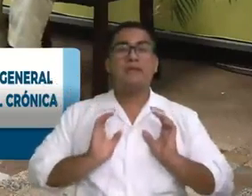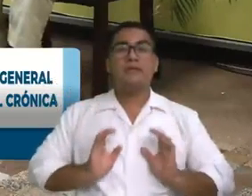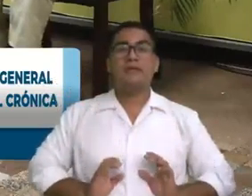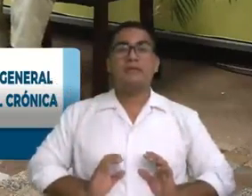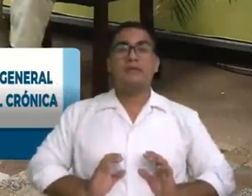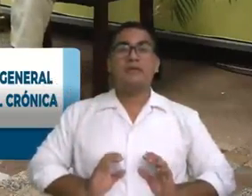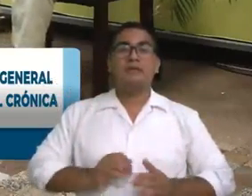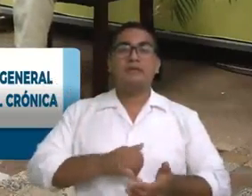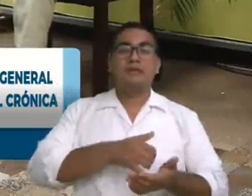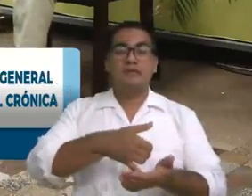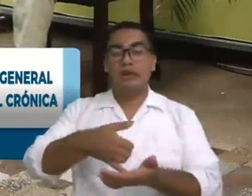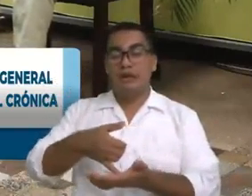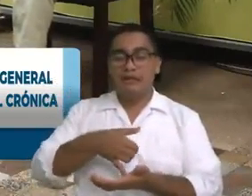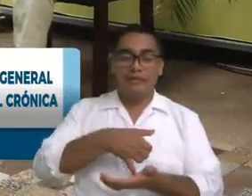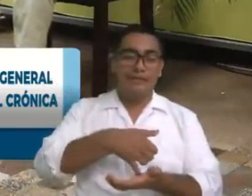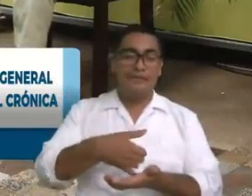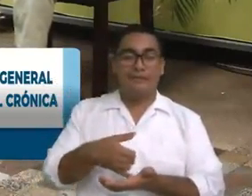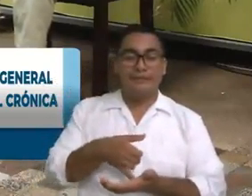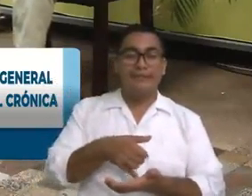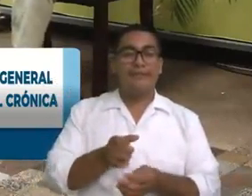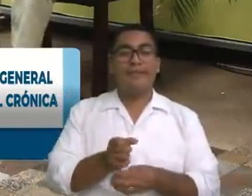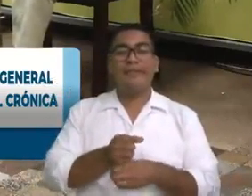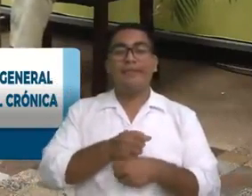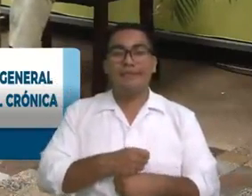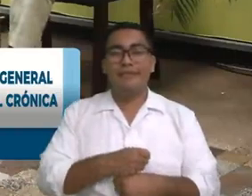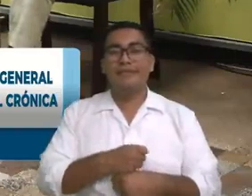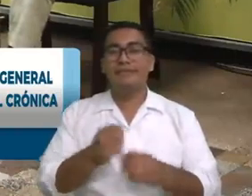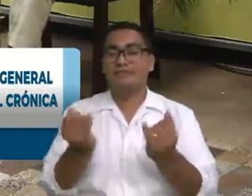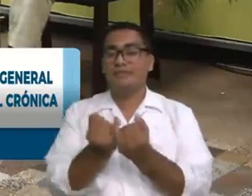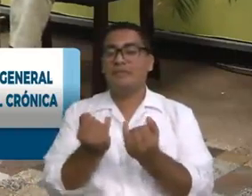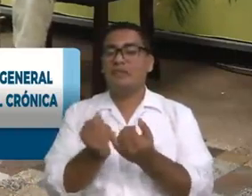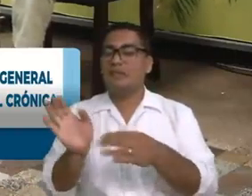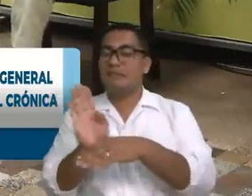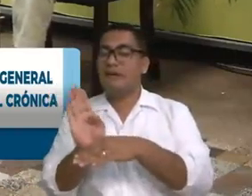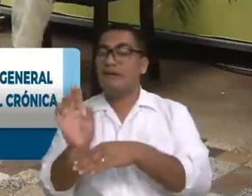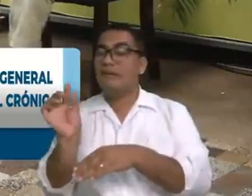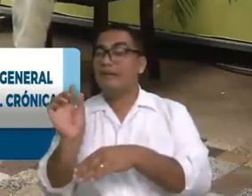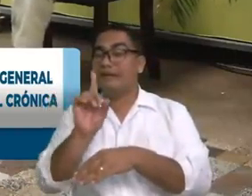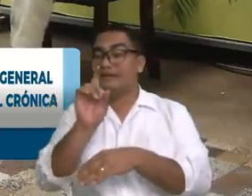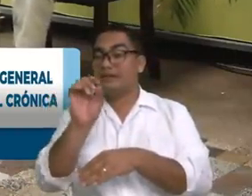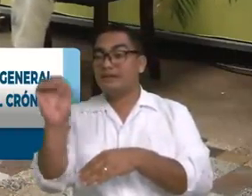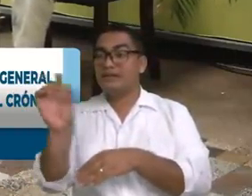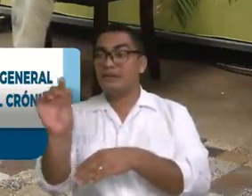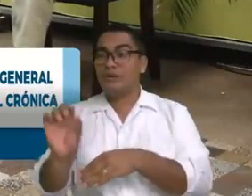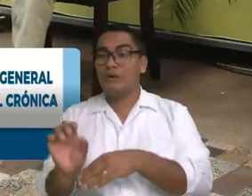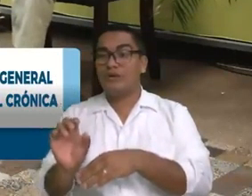el organismo está pidiendo que le paguen. Es como prestarle a un banco, préstele 100 córdobas a un banco,